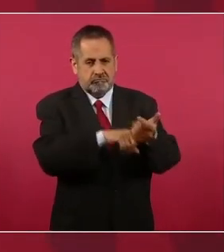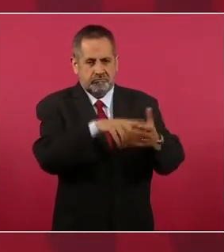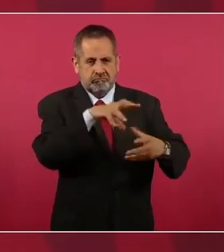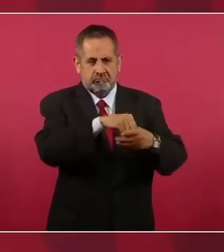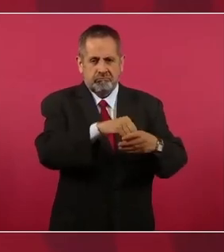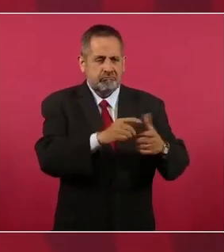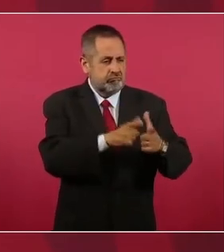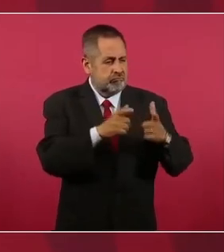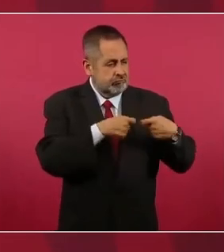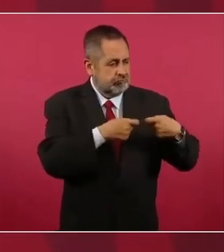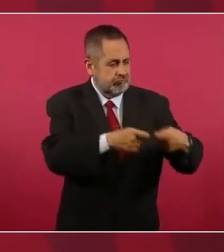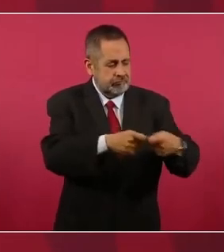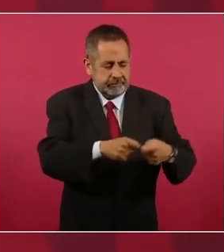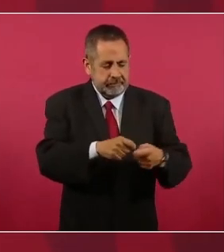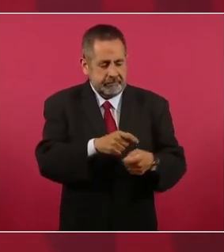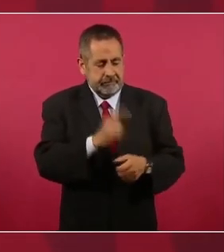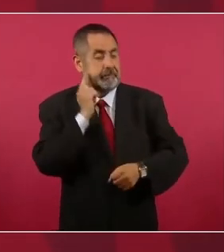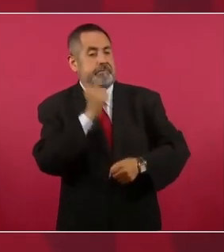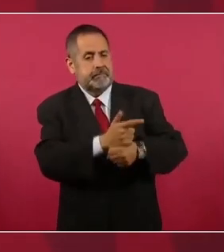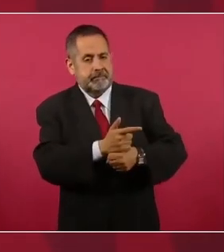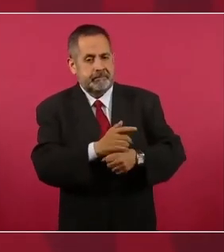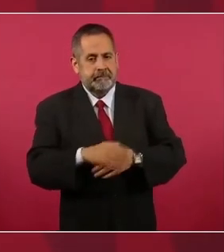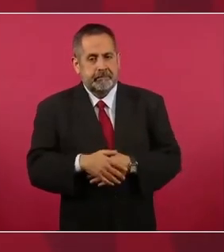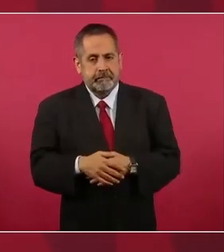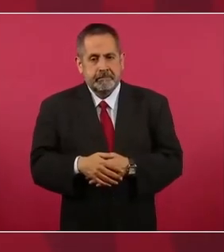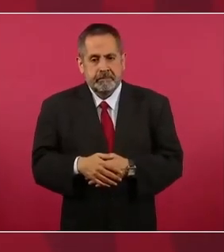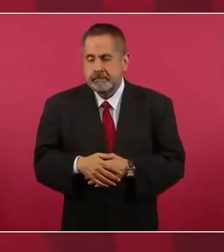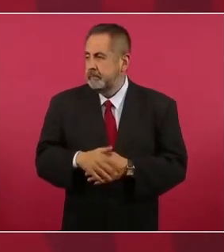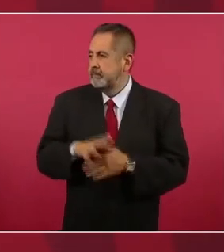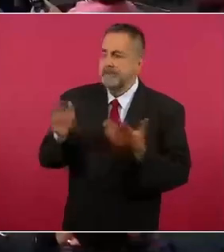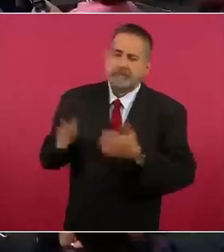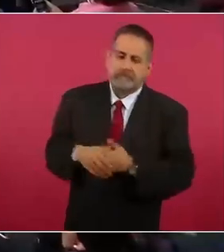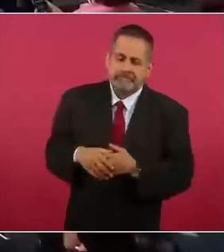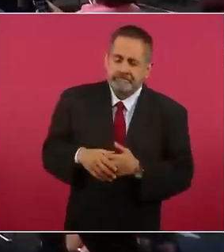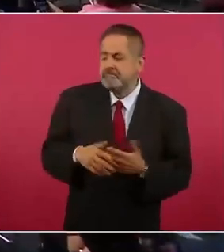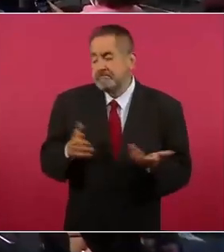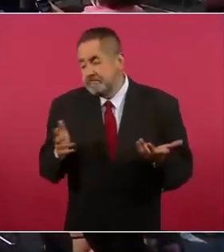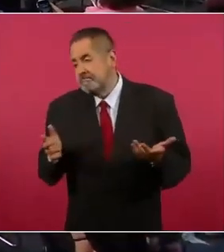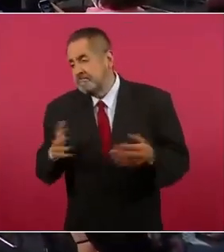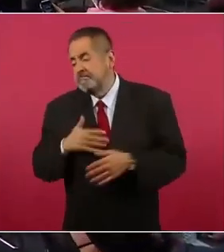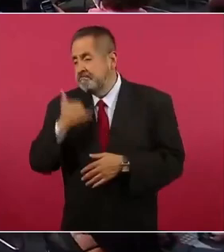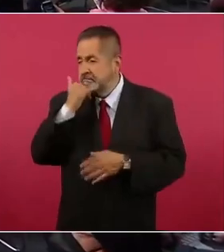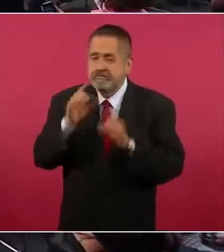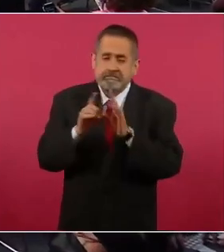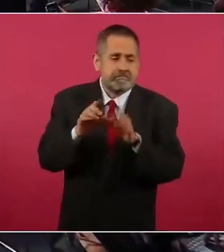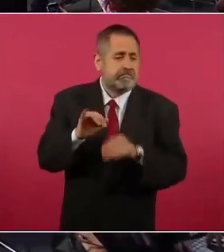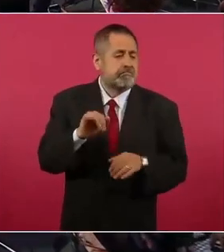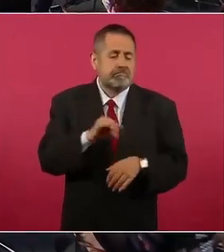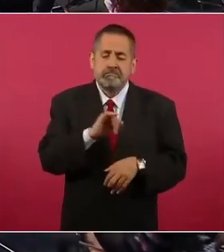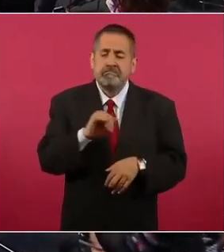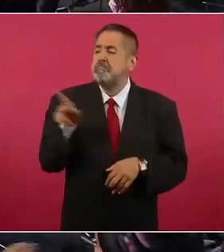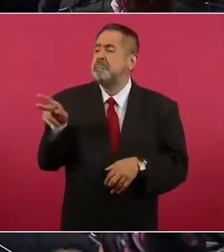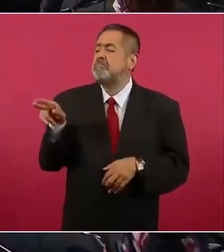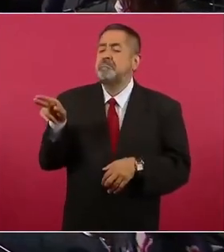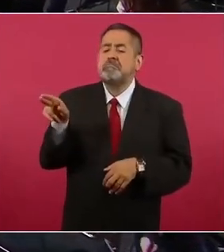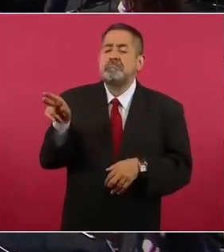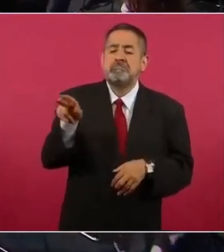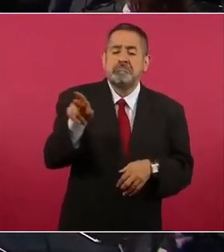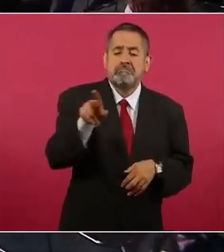del bloque conservador, ya no había más que decir, sí, pero todos son iguales.